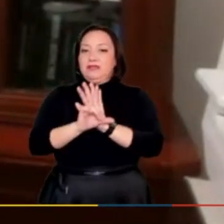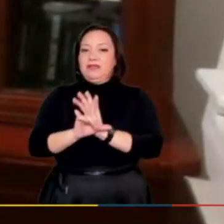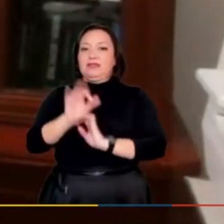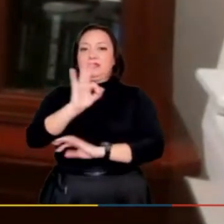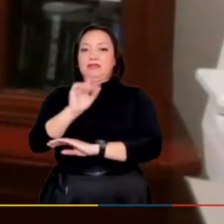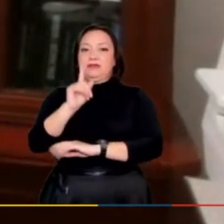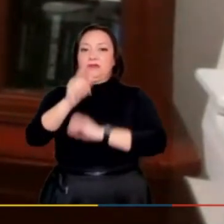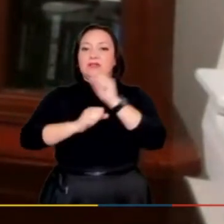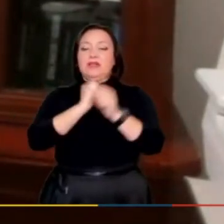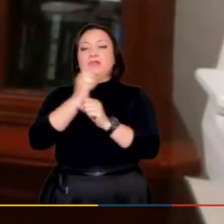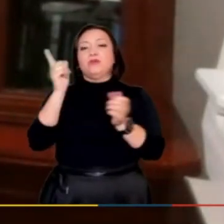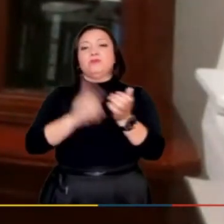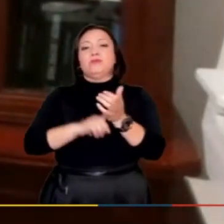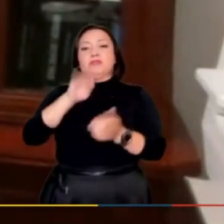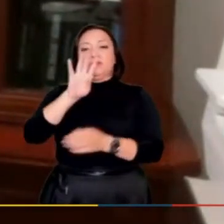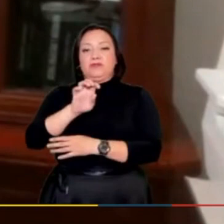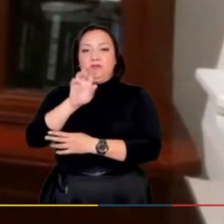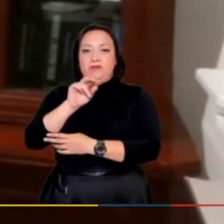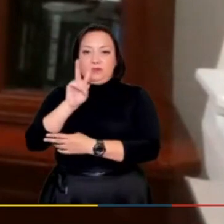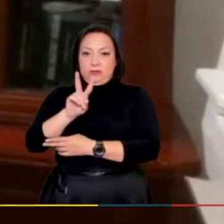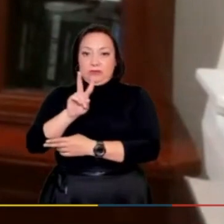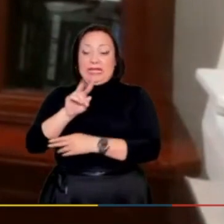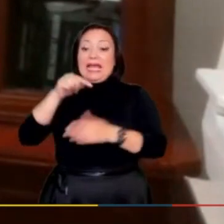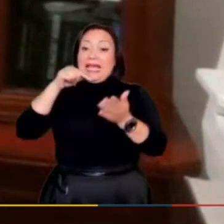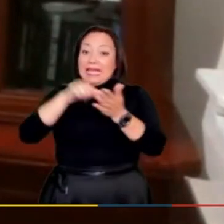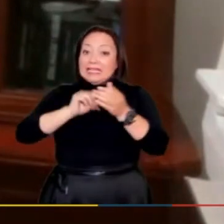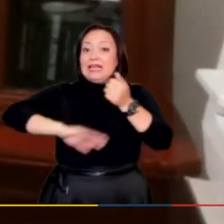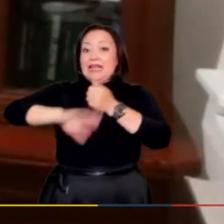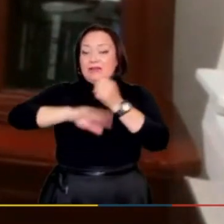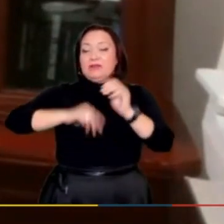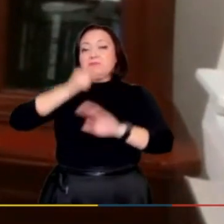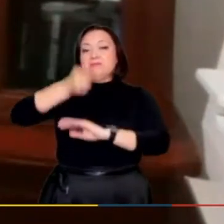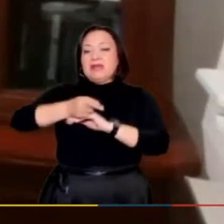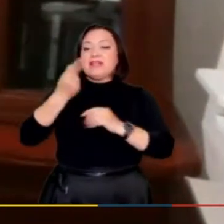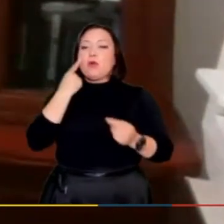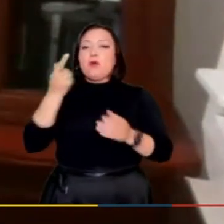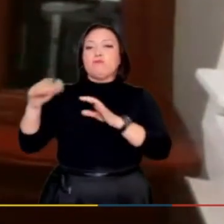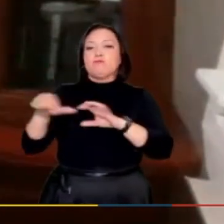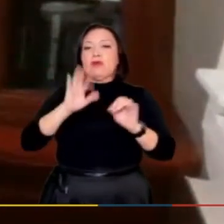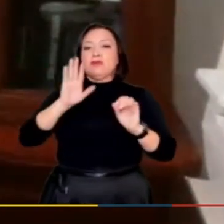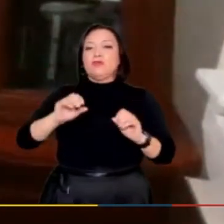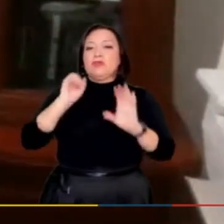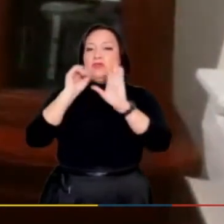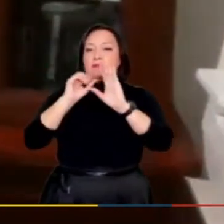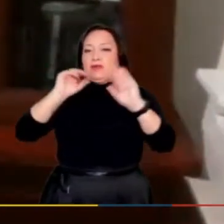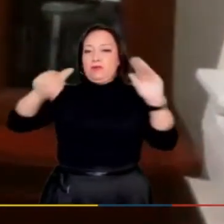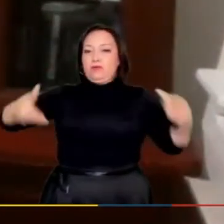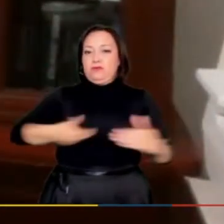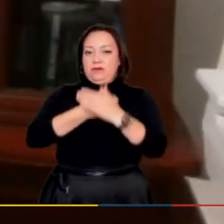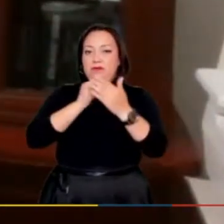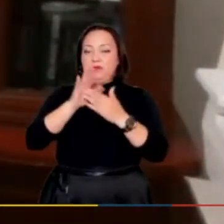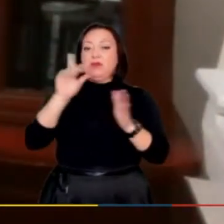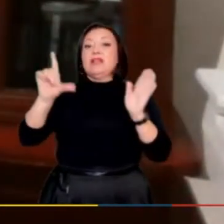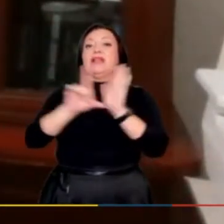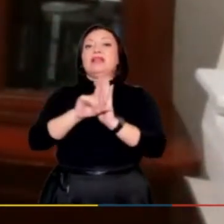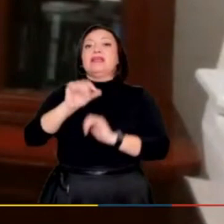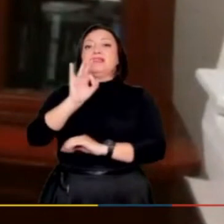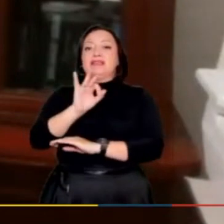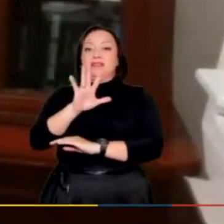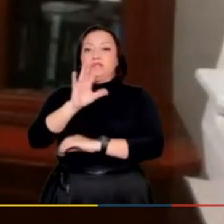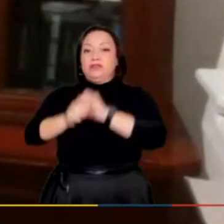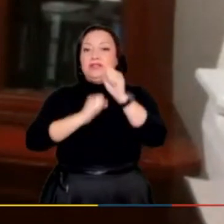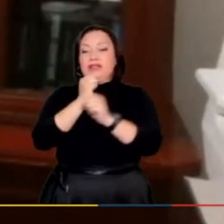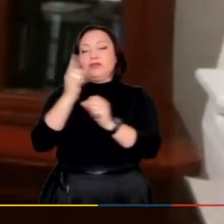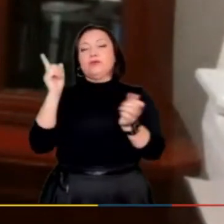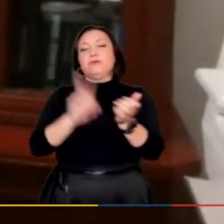31 del 92, que es el marco para el ejercicio de las funciones del Banco de la República, la ley 35 de 1992, que